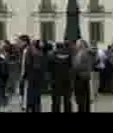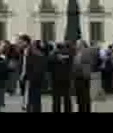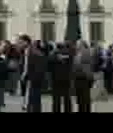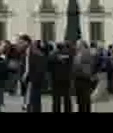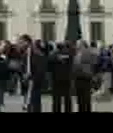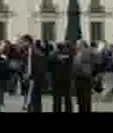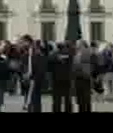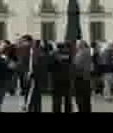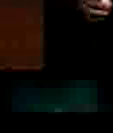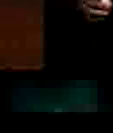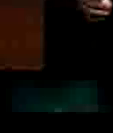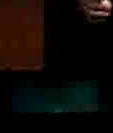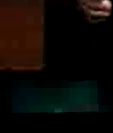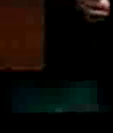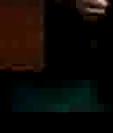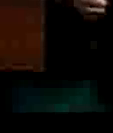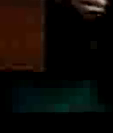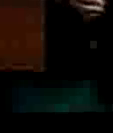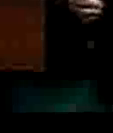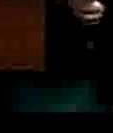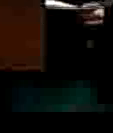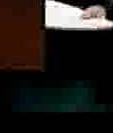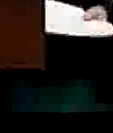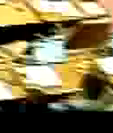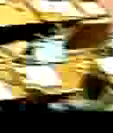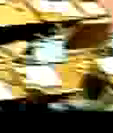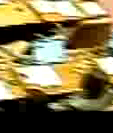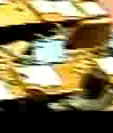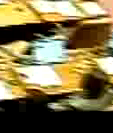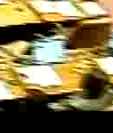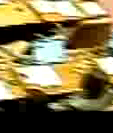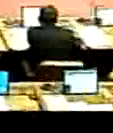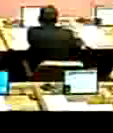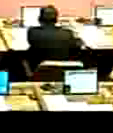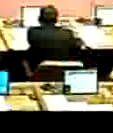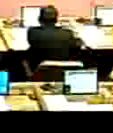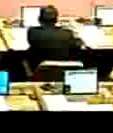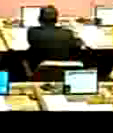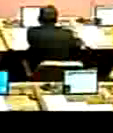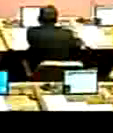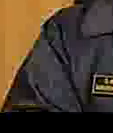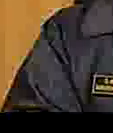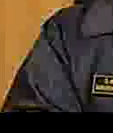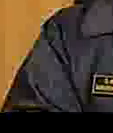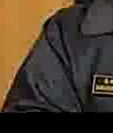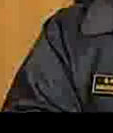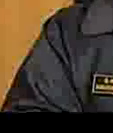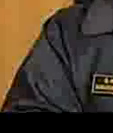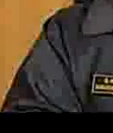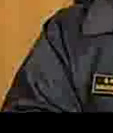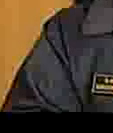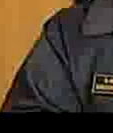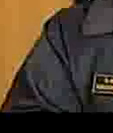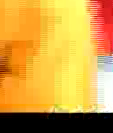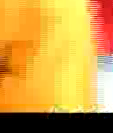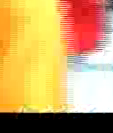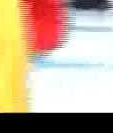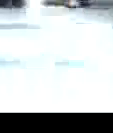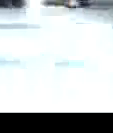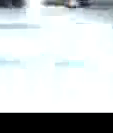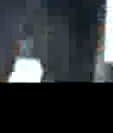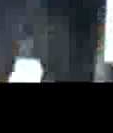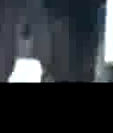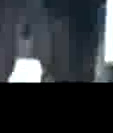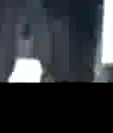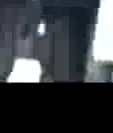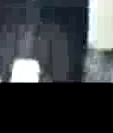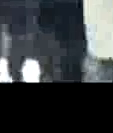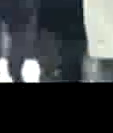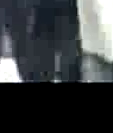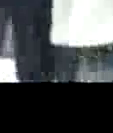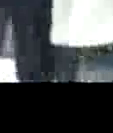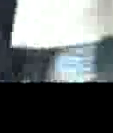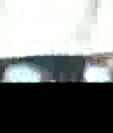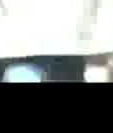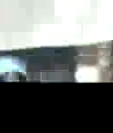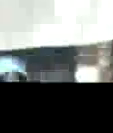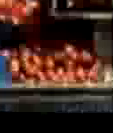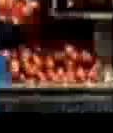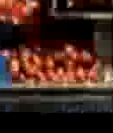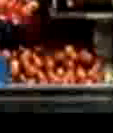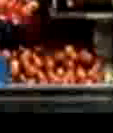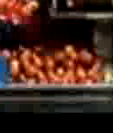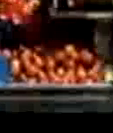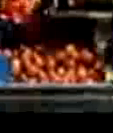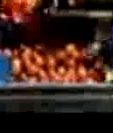Por primera vez desde 2007 el reajuste al sector público llega al Congreso con acuerdo entre trabajadores y el gobierno. Esta economía